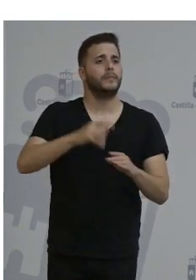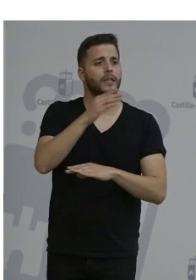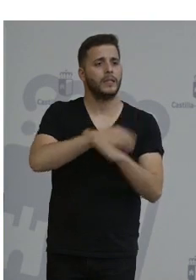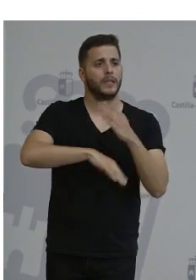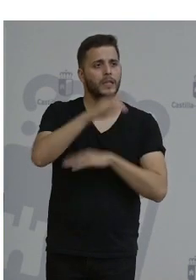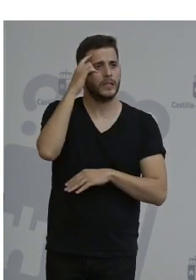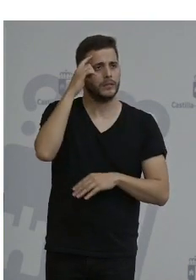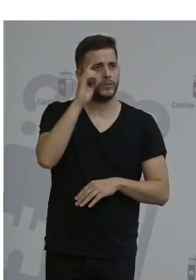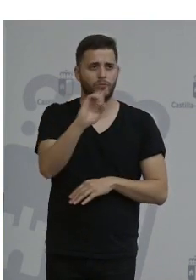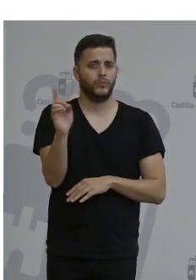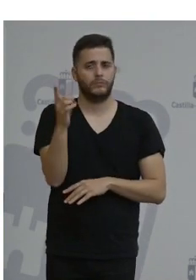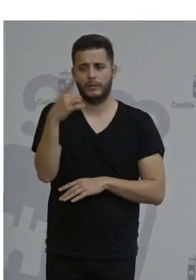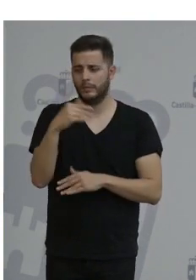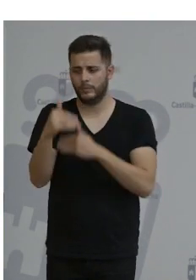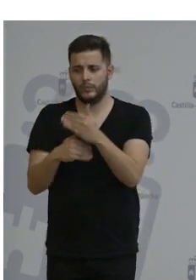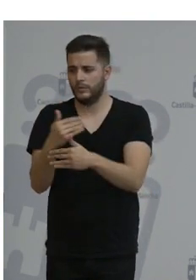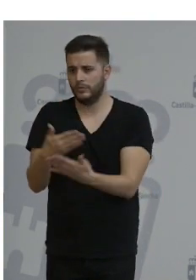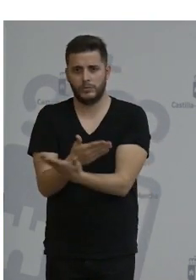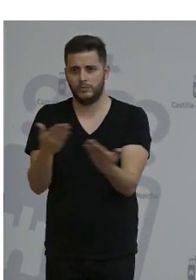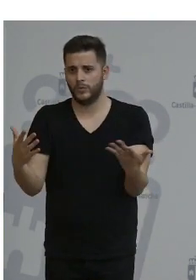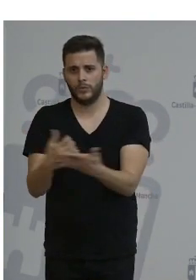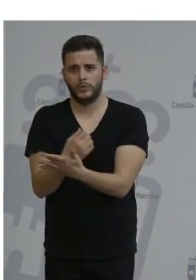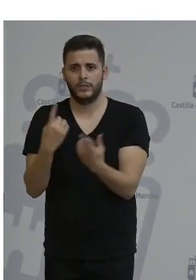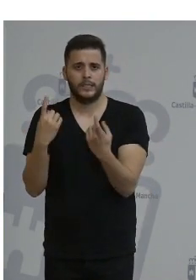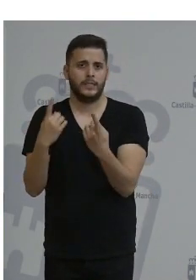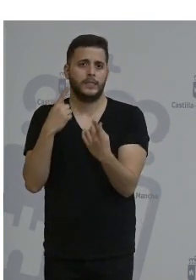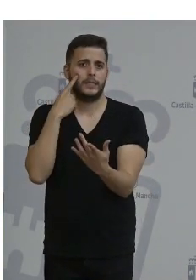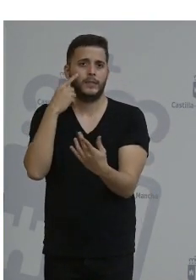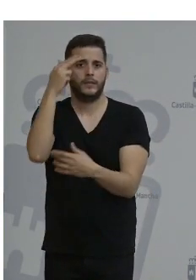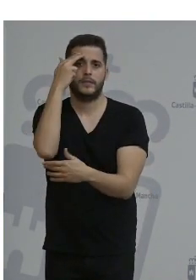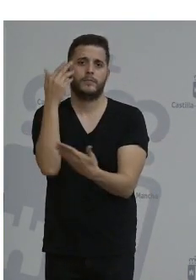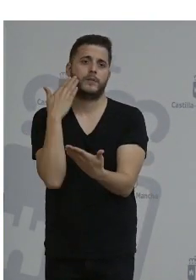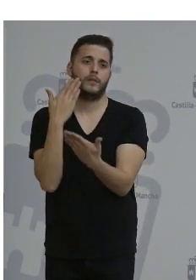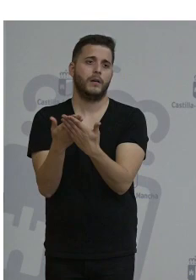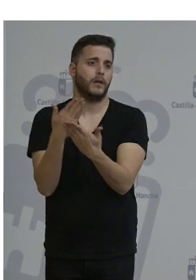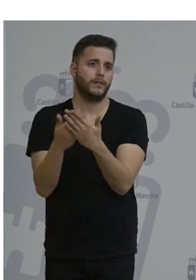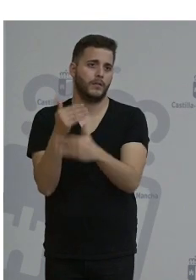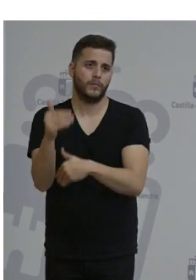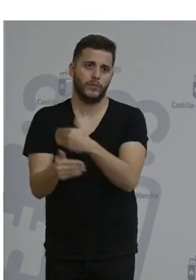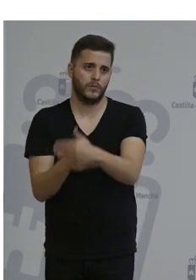proceso en el que haya que respetar las garantías de un procedimiento.